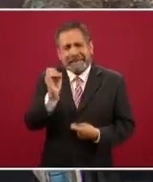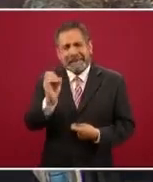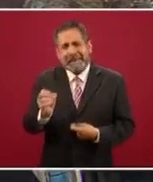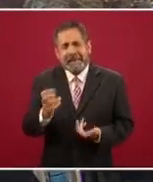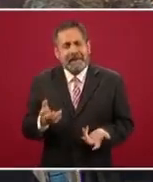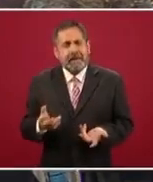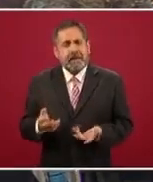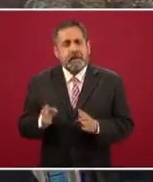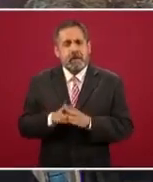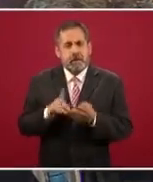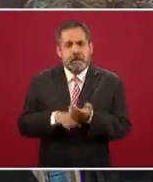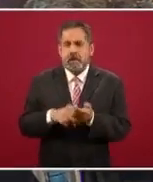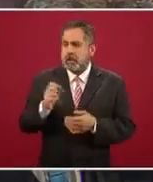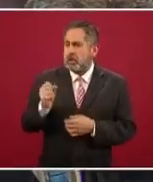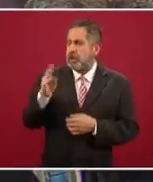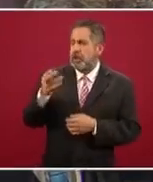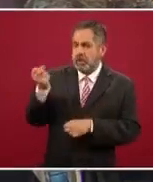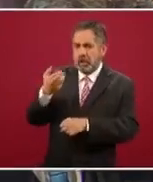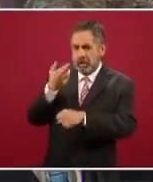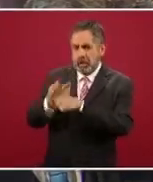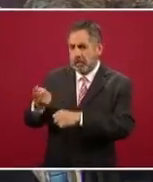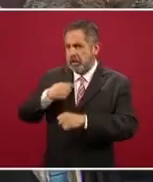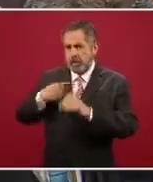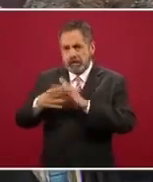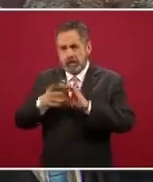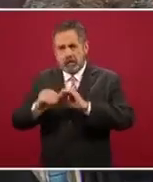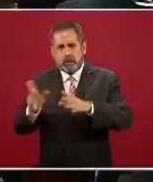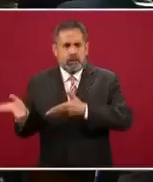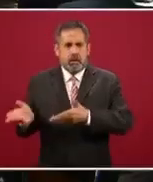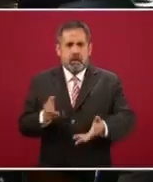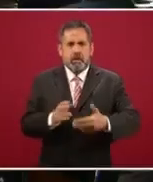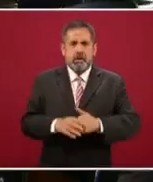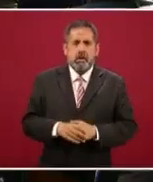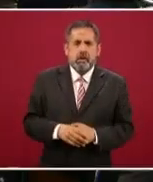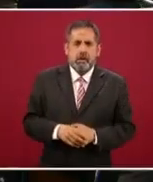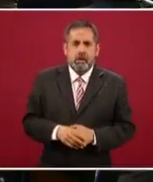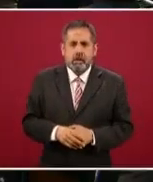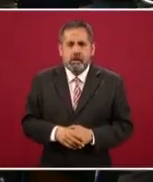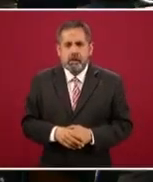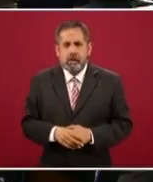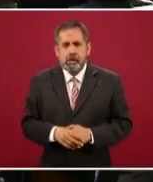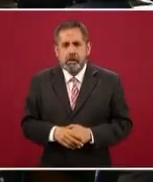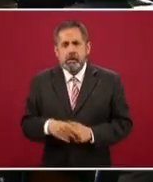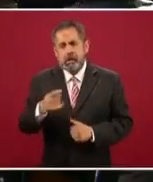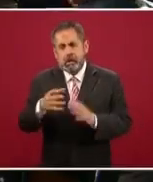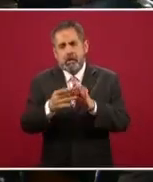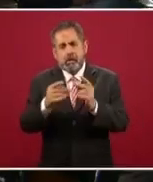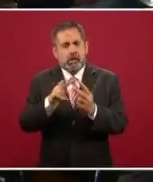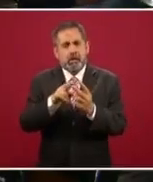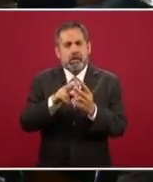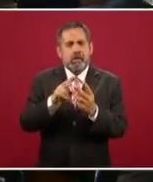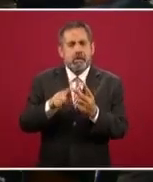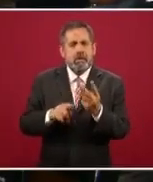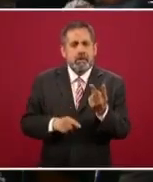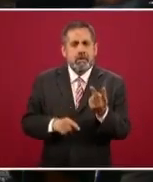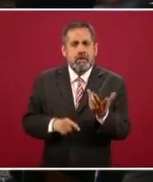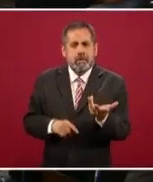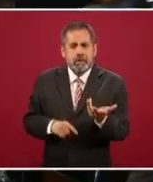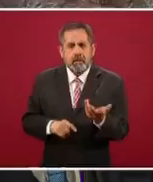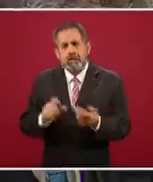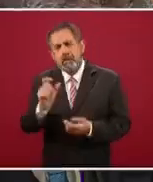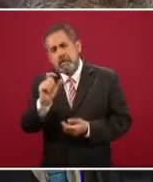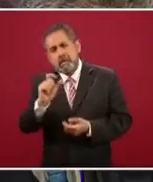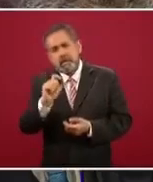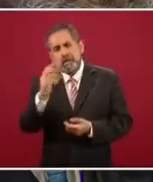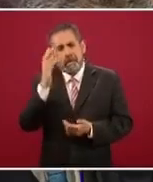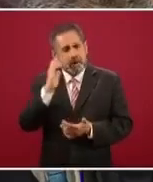Qué bueno que el subsecretario nos podría aclarar ahorita. Sí, a ver, por favor, nada más. Esa parte, o sea, son dos. ¿Cuándo